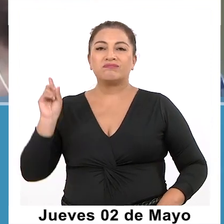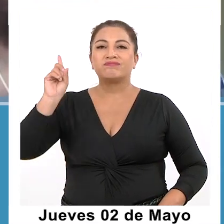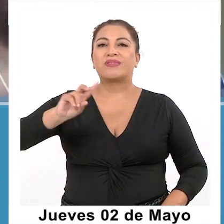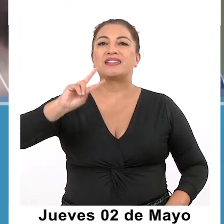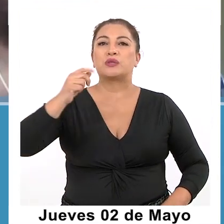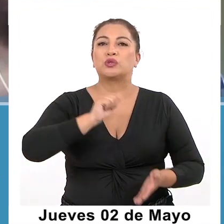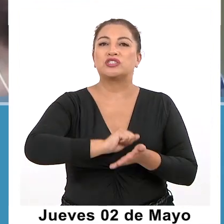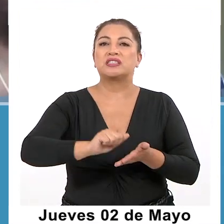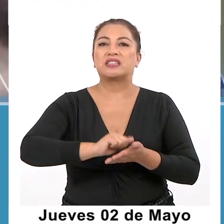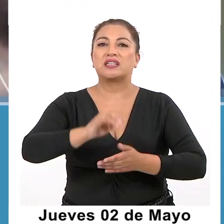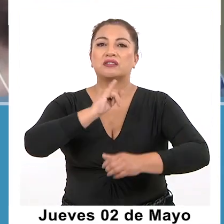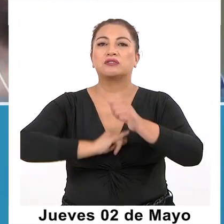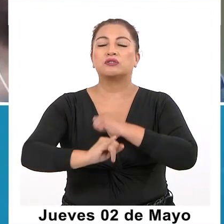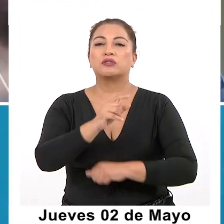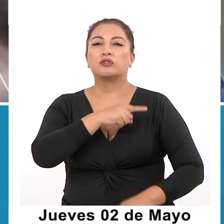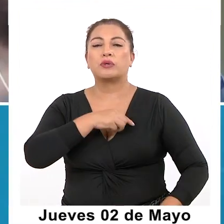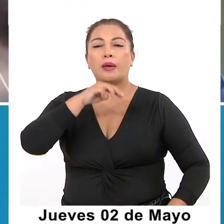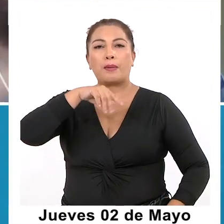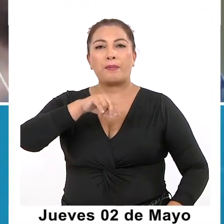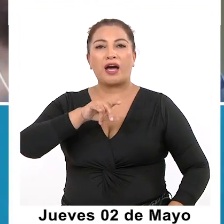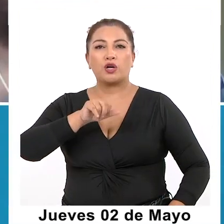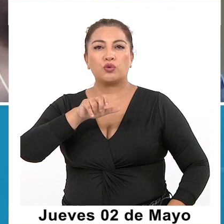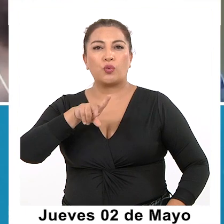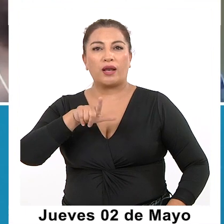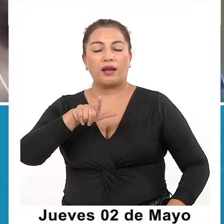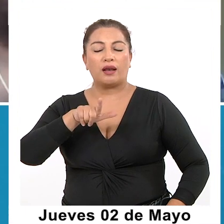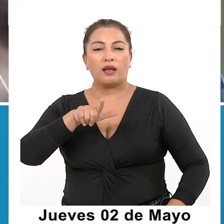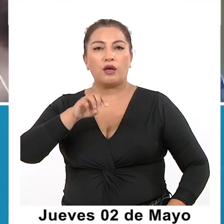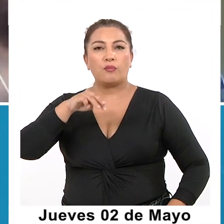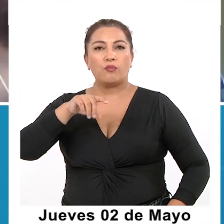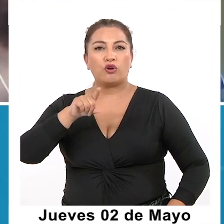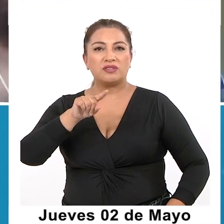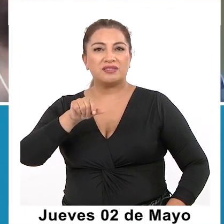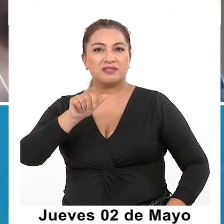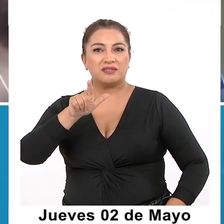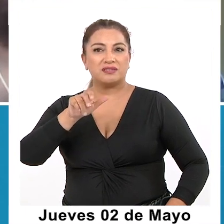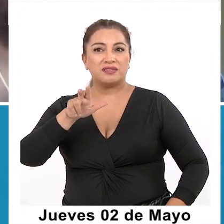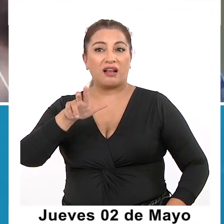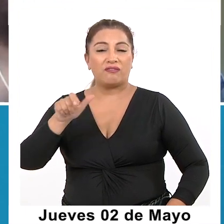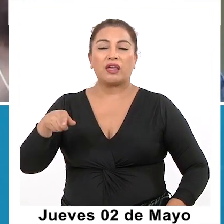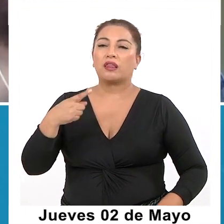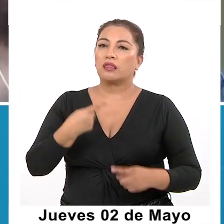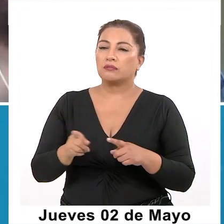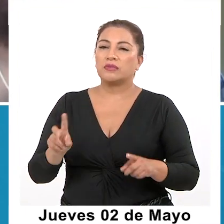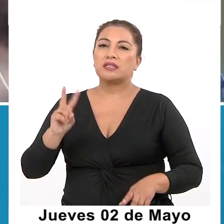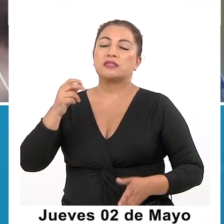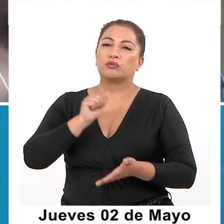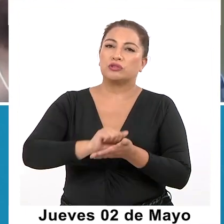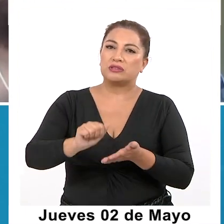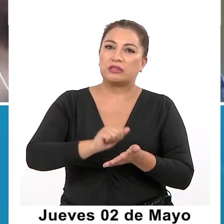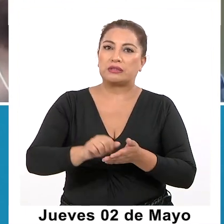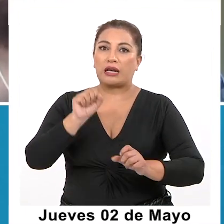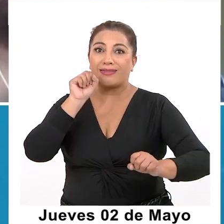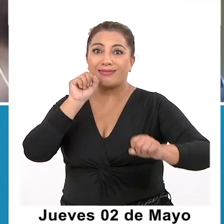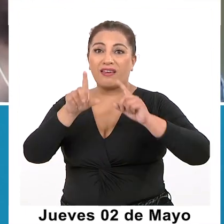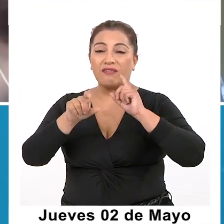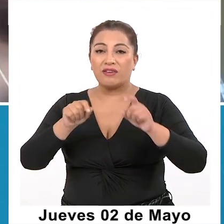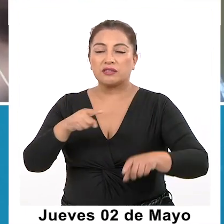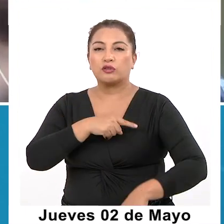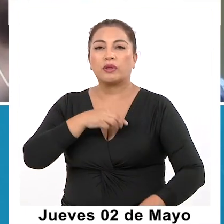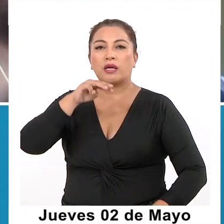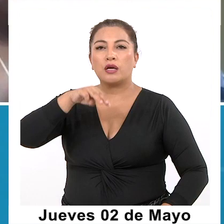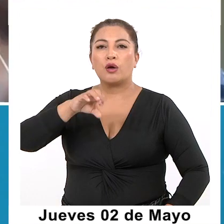subsecretario del interior don Manuel monsalve junto al jefe de plazo fronterizo y una de y el y el subsecretario de defensa el señor